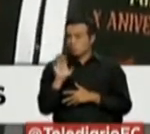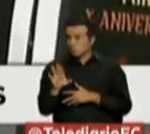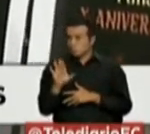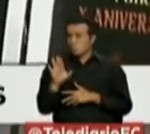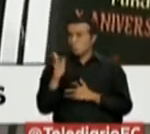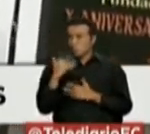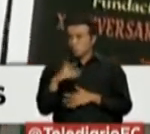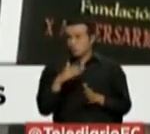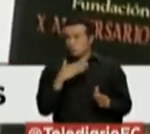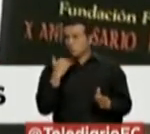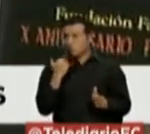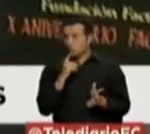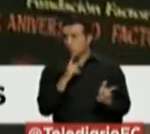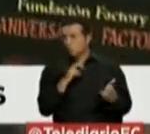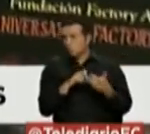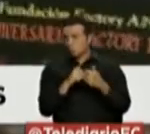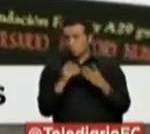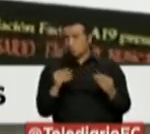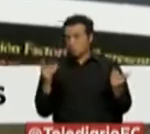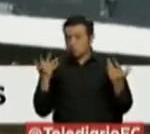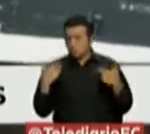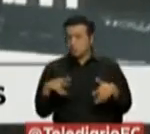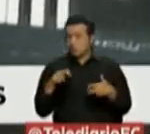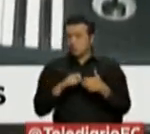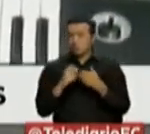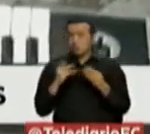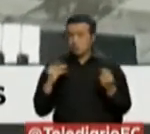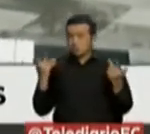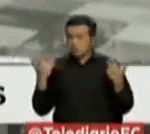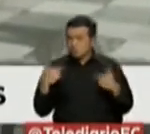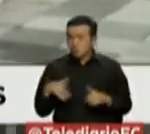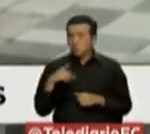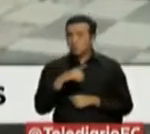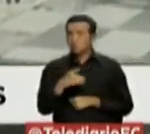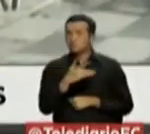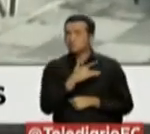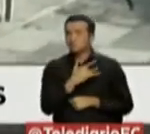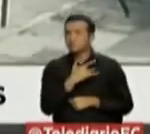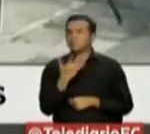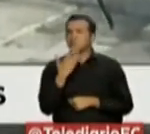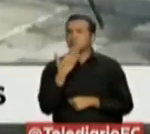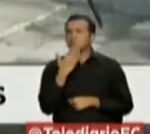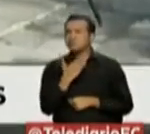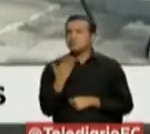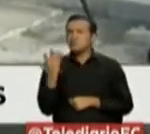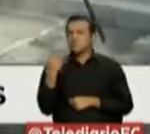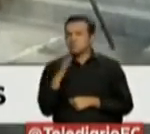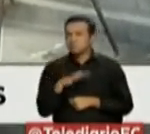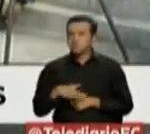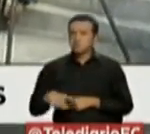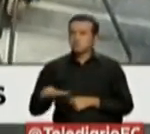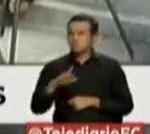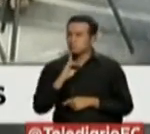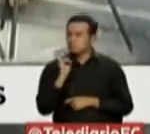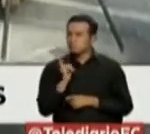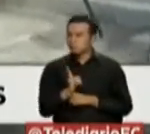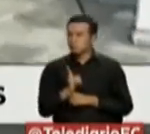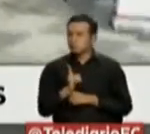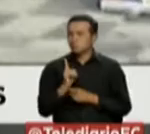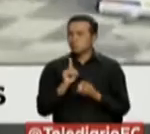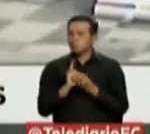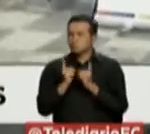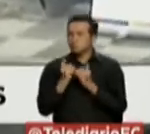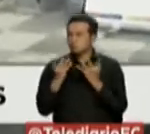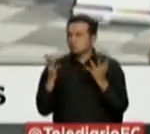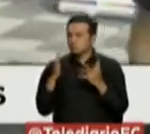Ubía, ¿han mejorado las cosas desde ese entonces? ¿Usted cómo ve el desarrollo a propósito de este espacio en donde nos encontramos